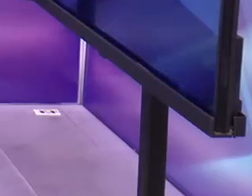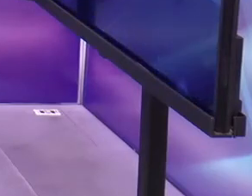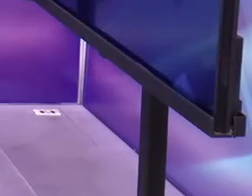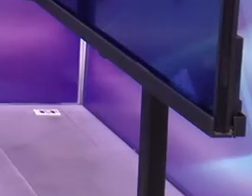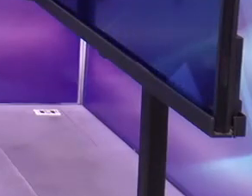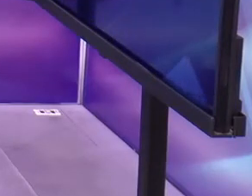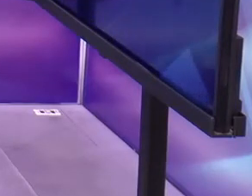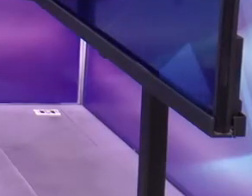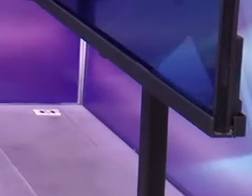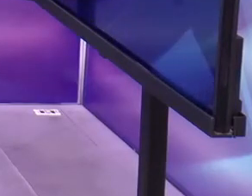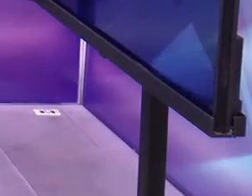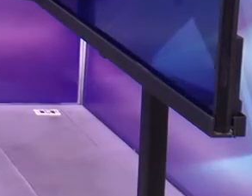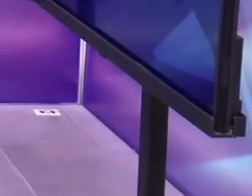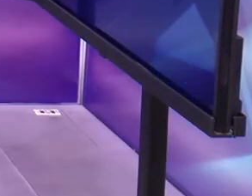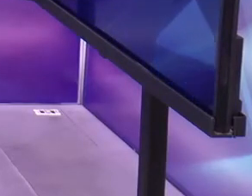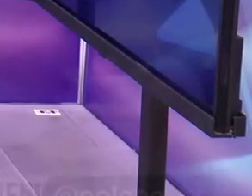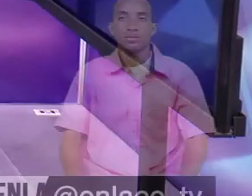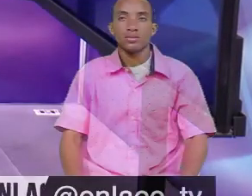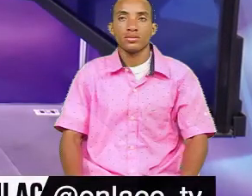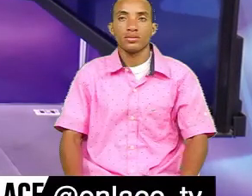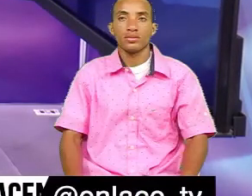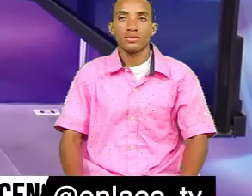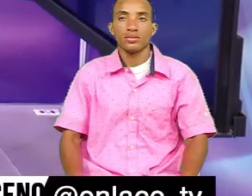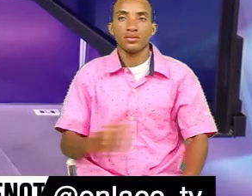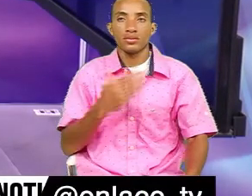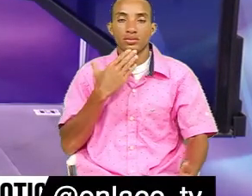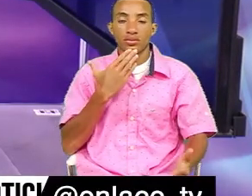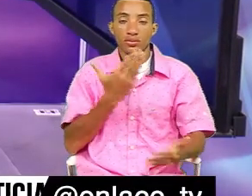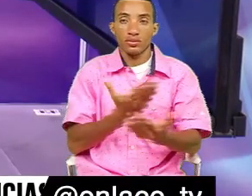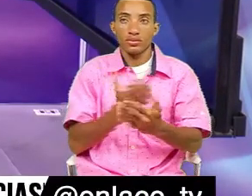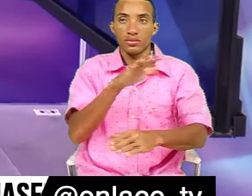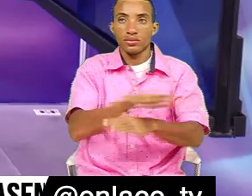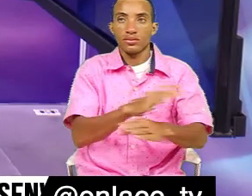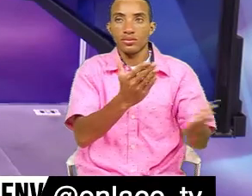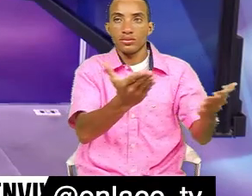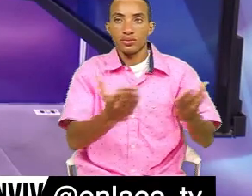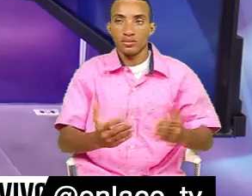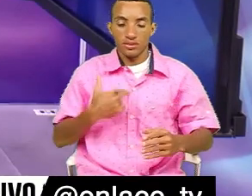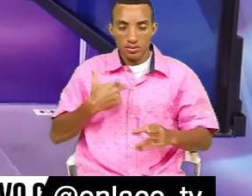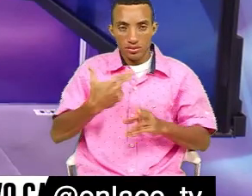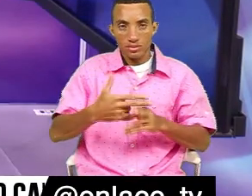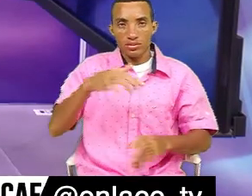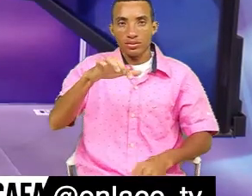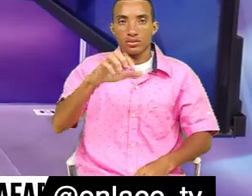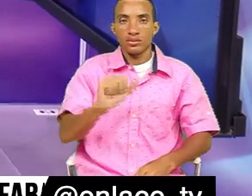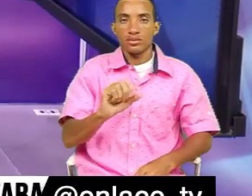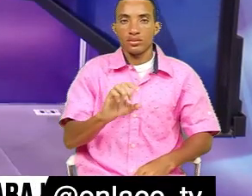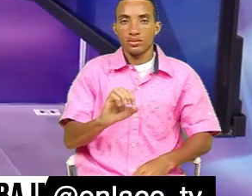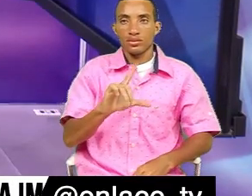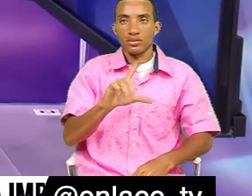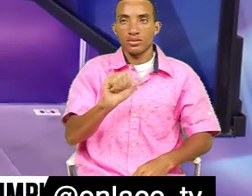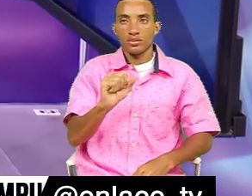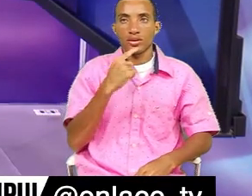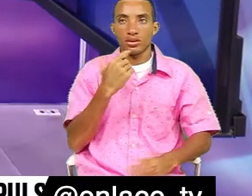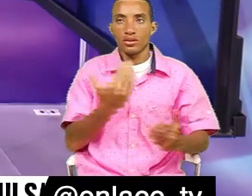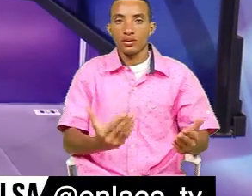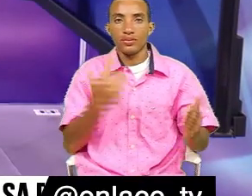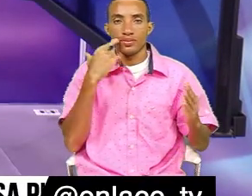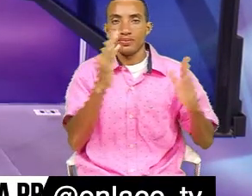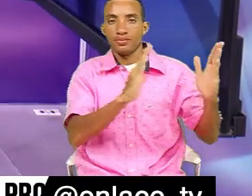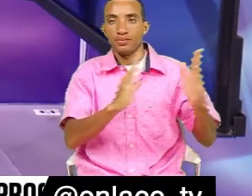Buenas tardes, soy Paola López Vargas y a partir de este momento les daré a conocer la información oportuna de nuestra ciudad y región en Enlace Noticias. Aquí están